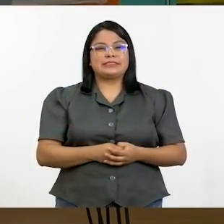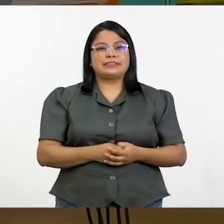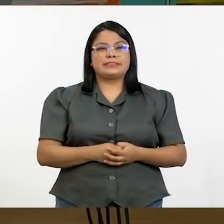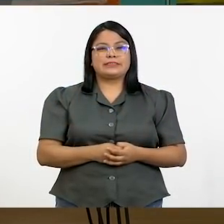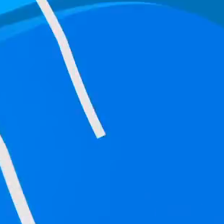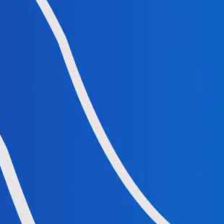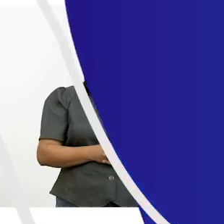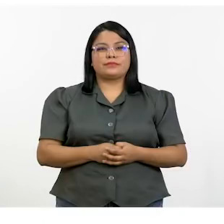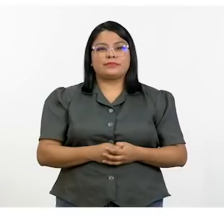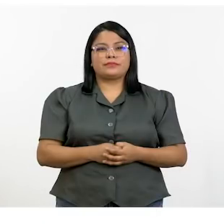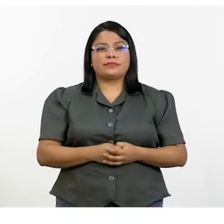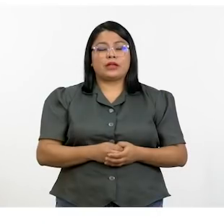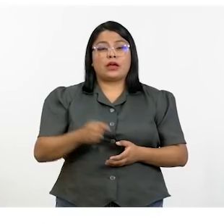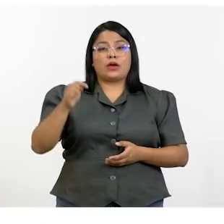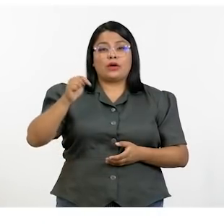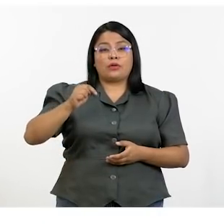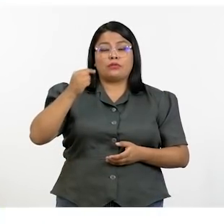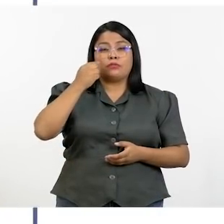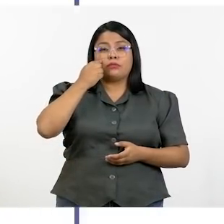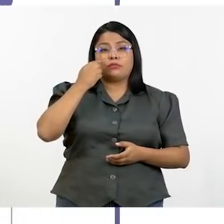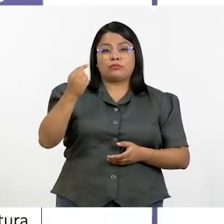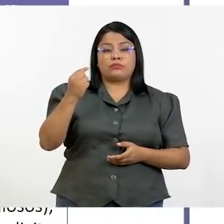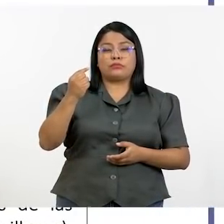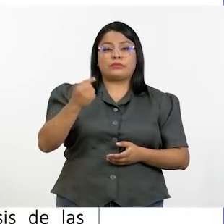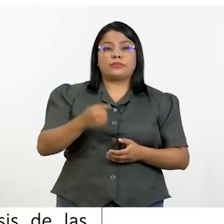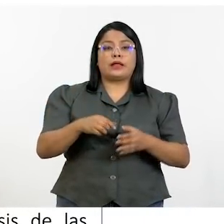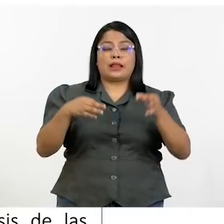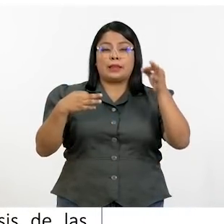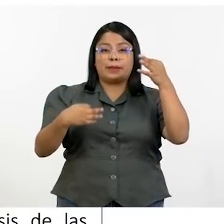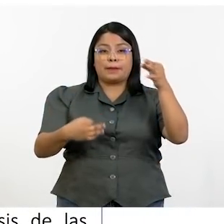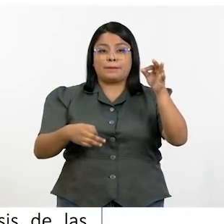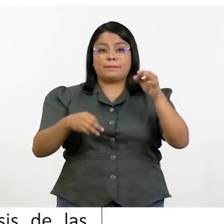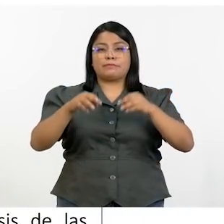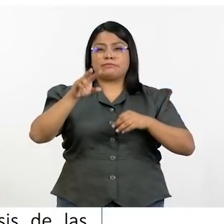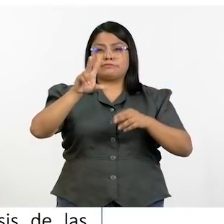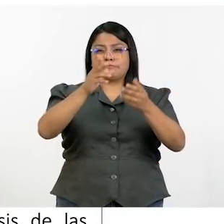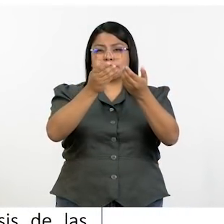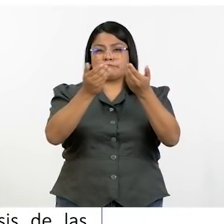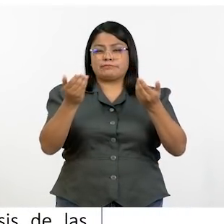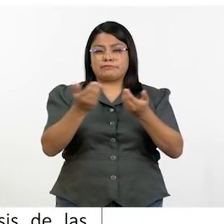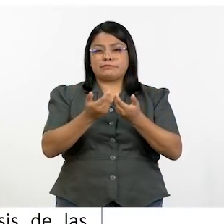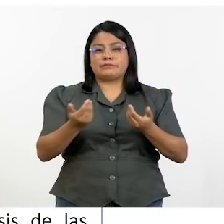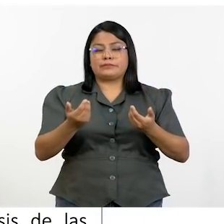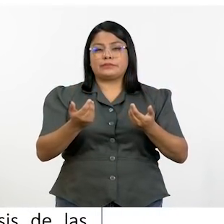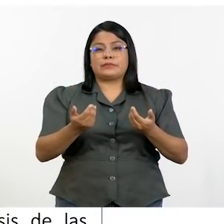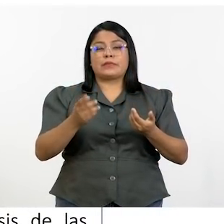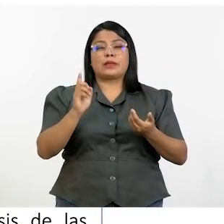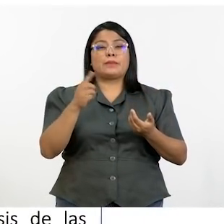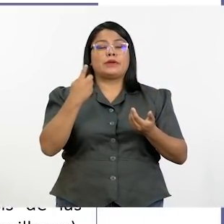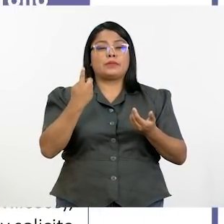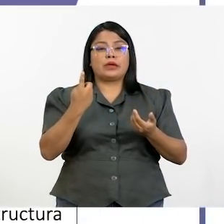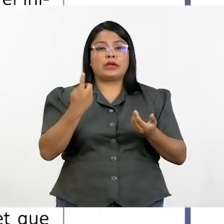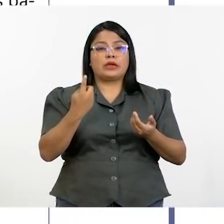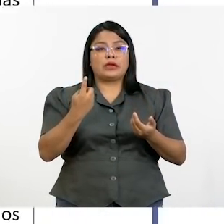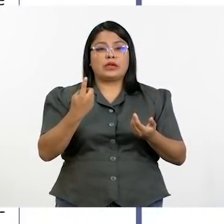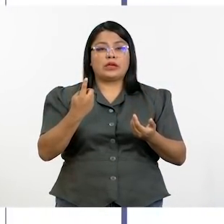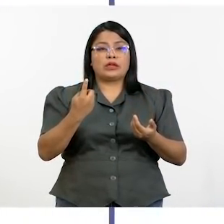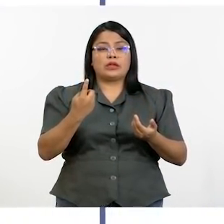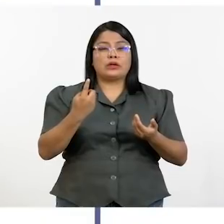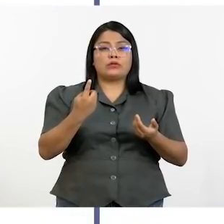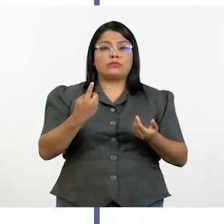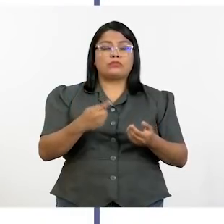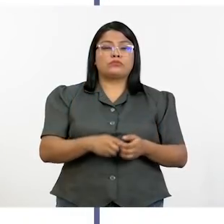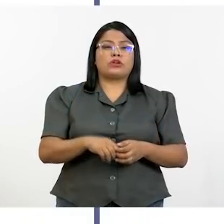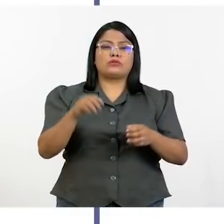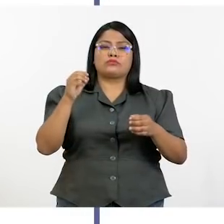atención. Vamos a encontrar en esta página 3 apartados. El primero de ellos es el